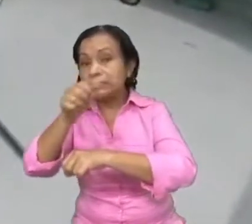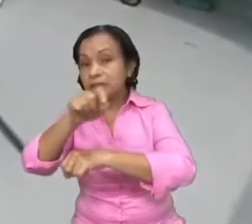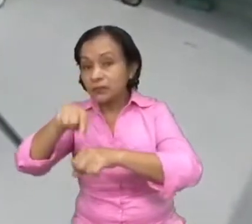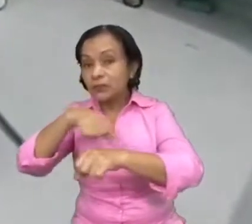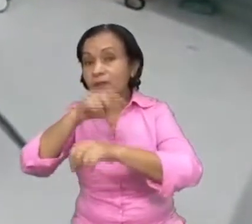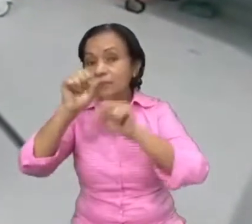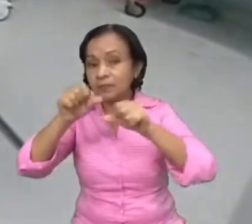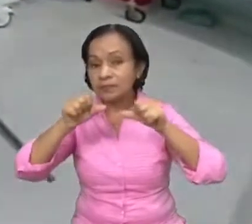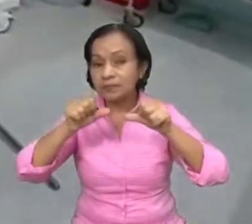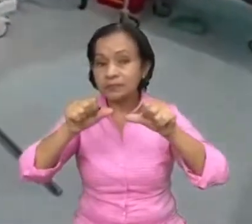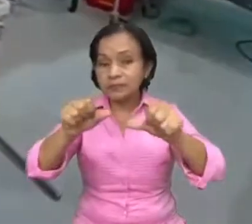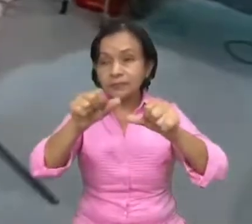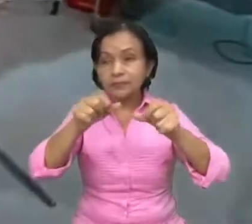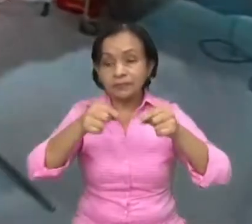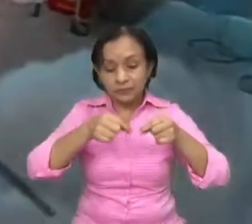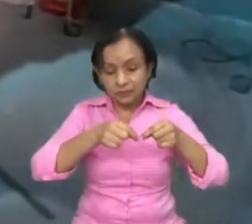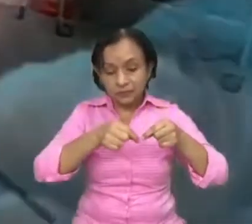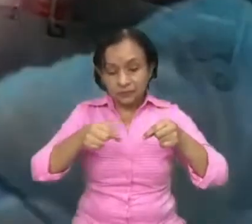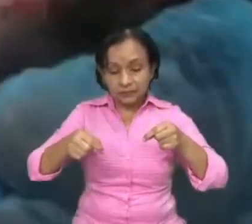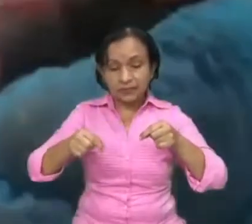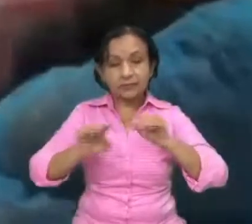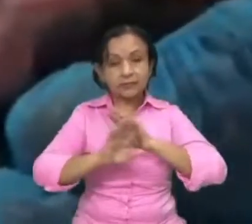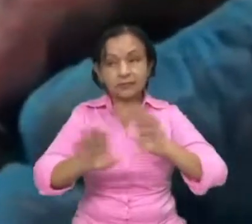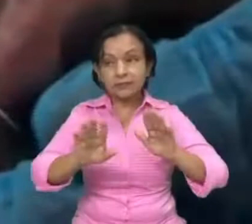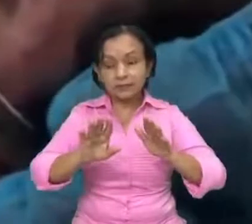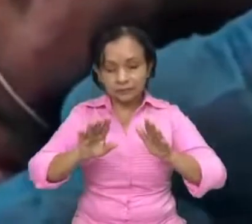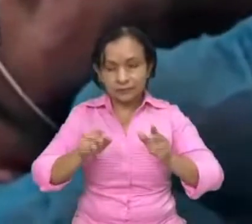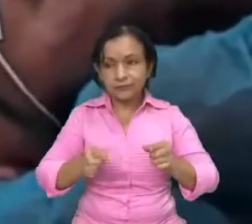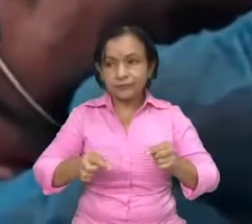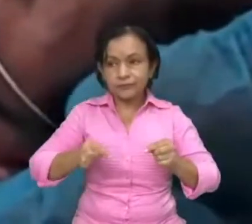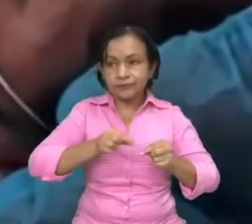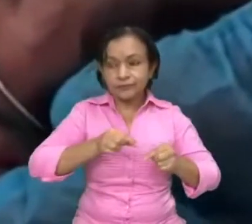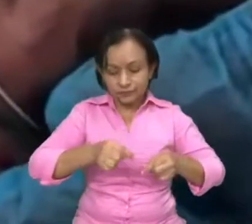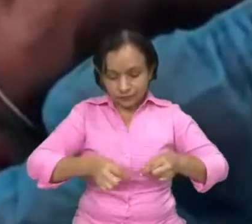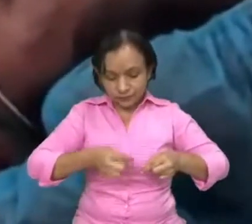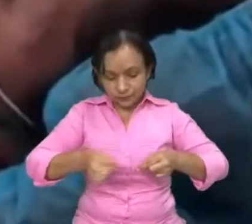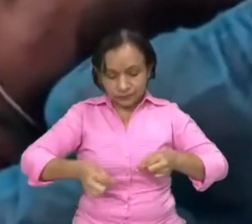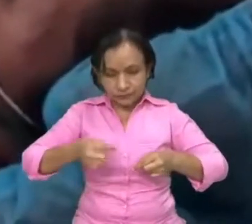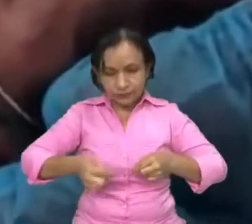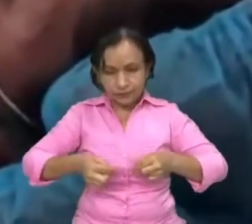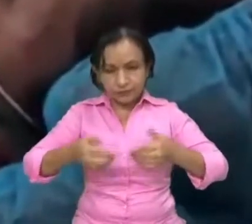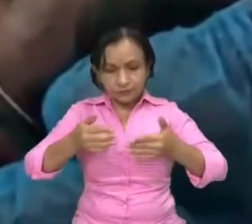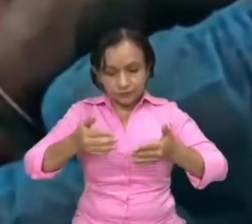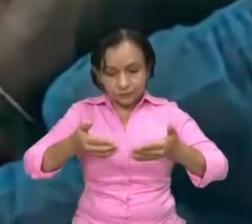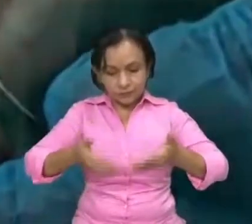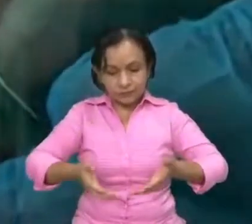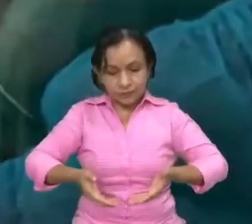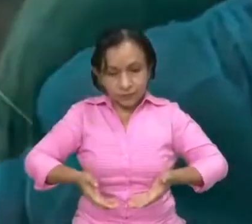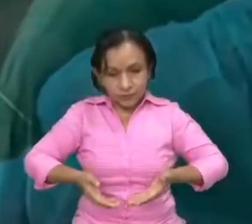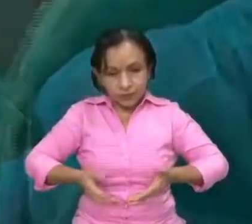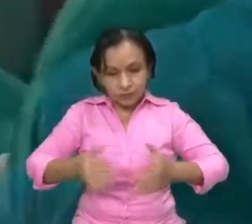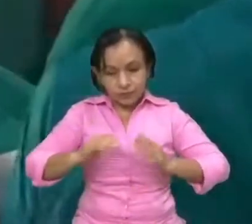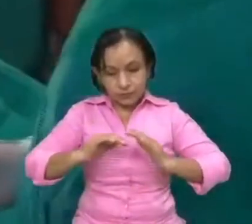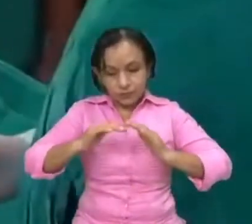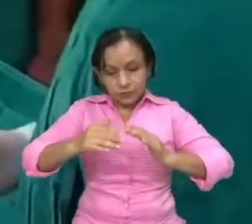lesión. Este tipo de cirugía se termina, se repara el defecto, se cierra el útero, se reintroduce a la cavidad abdominal y se vuelve a